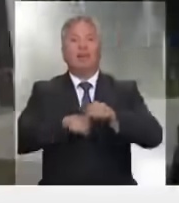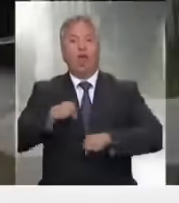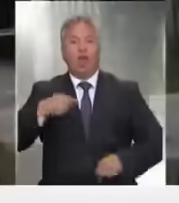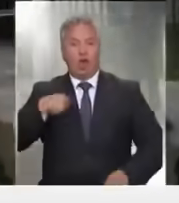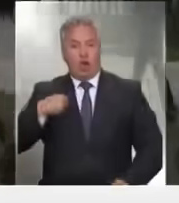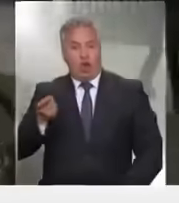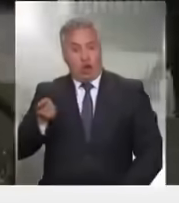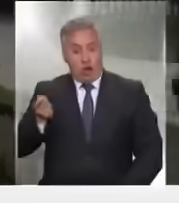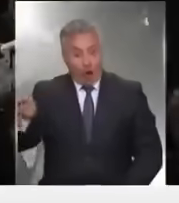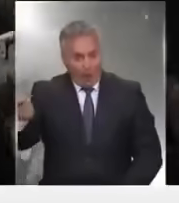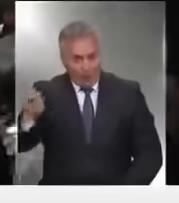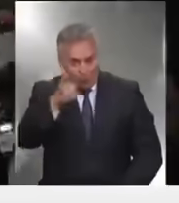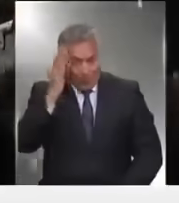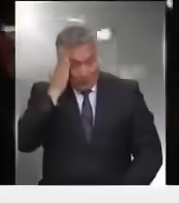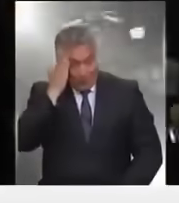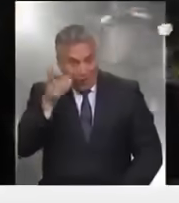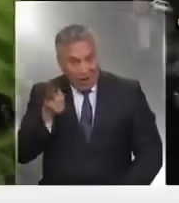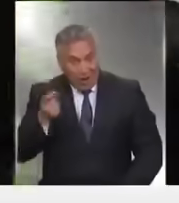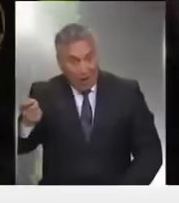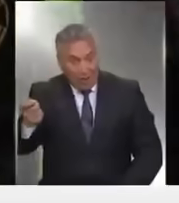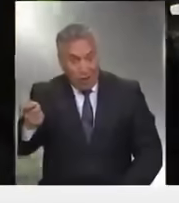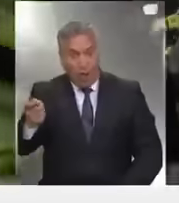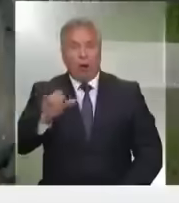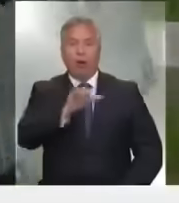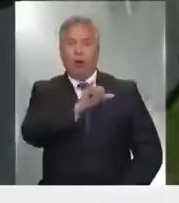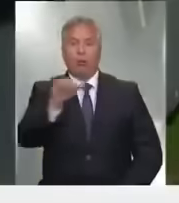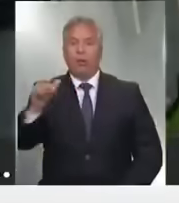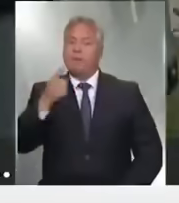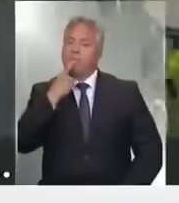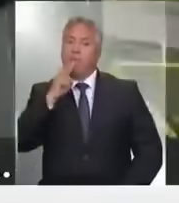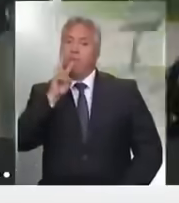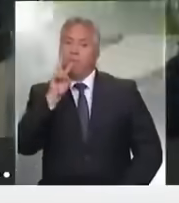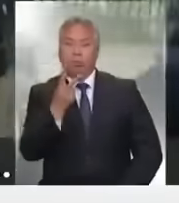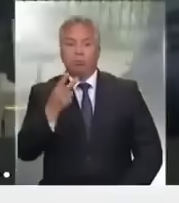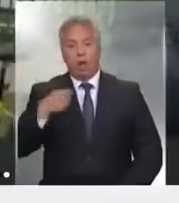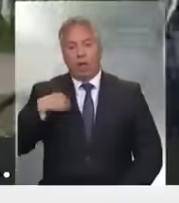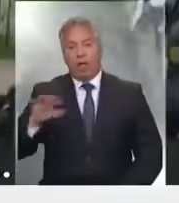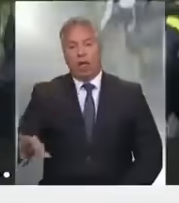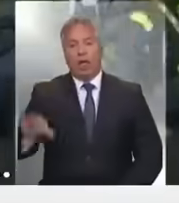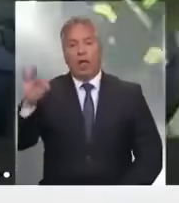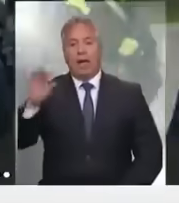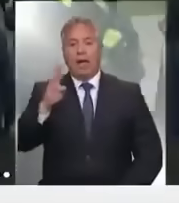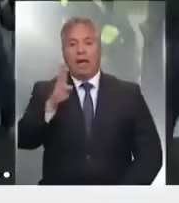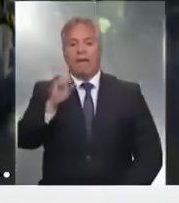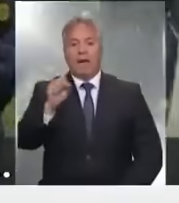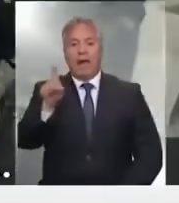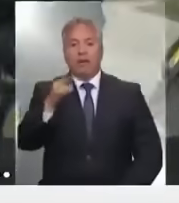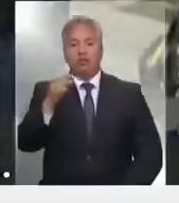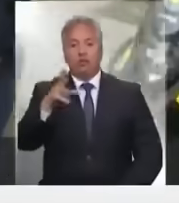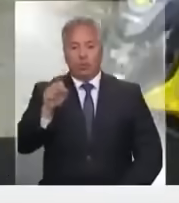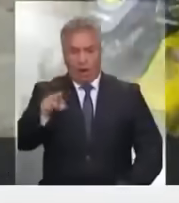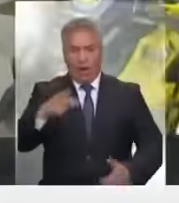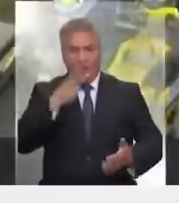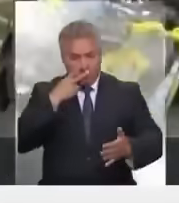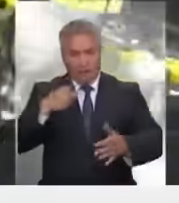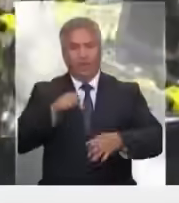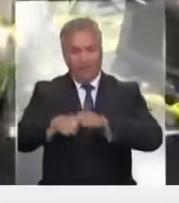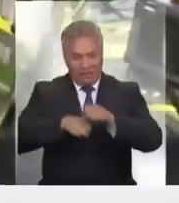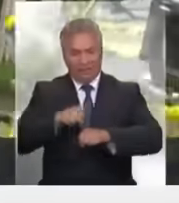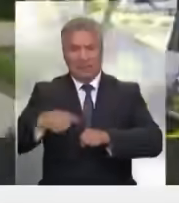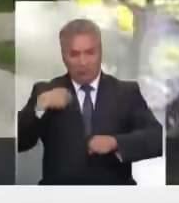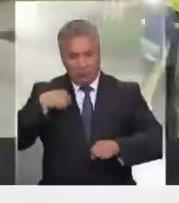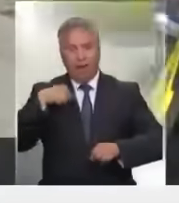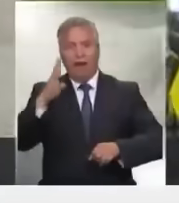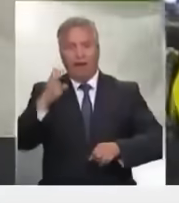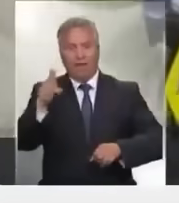comprada. Ahora dice que la encontró en la basura. ¿Dónde está el cabro de la bici? Él vio que en fuego. Si era que de la